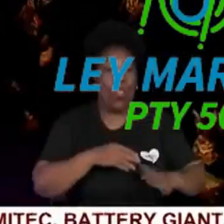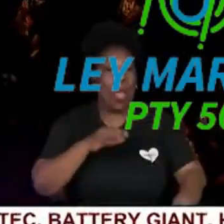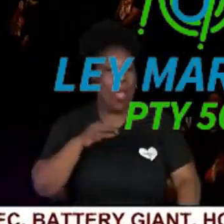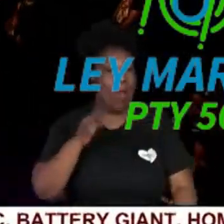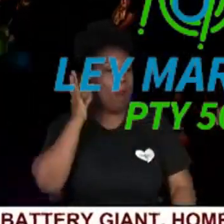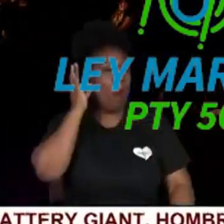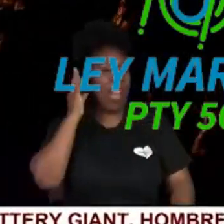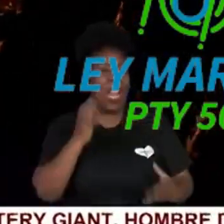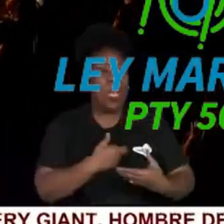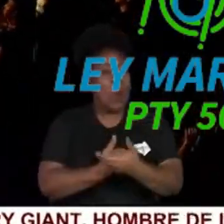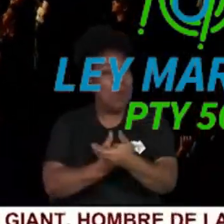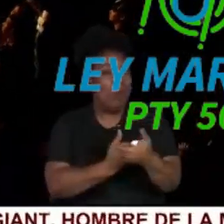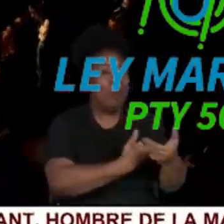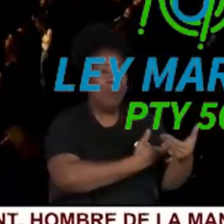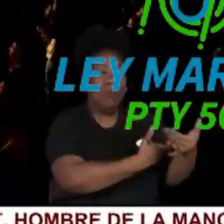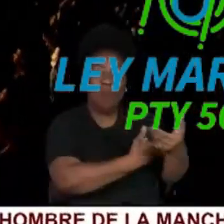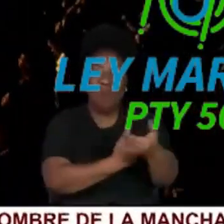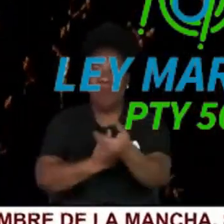bombero.